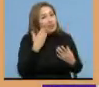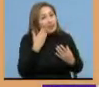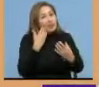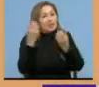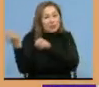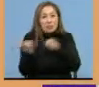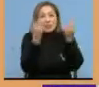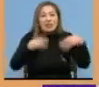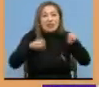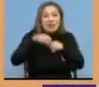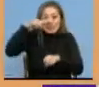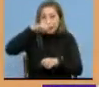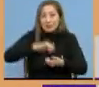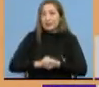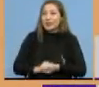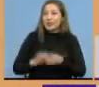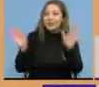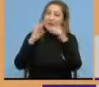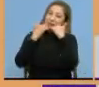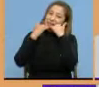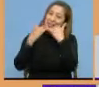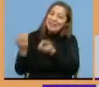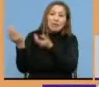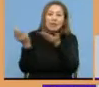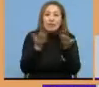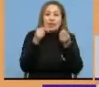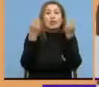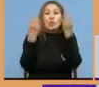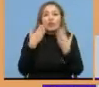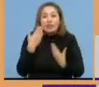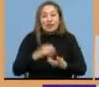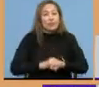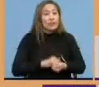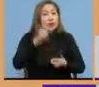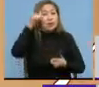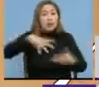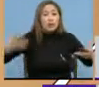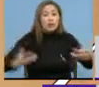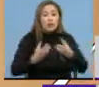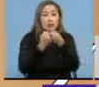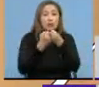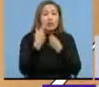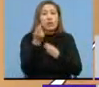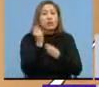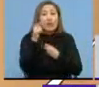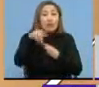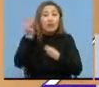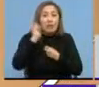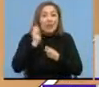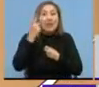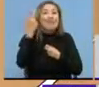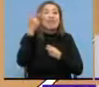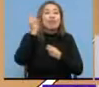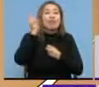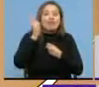buenas tardes bienvenidos a canal 7 muchas muchas gracias por la invitación buenas tardes hoy se cumple ya en este mes se cumplen tres